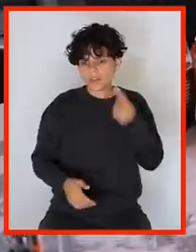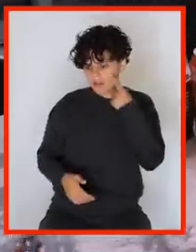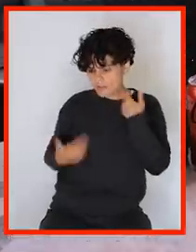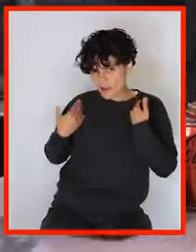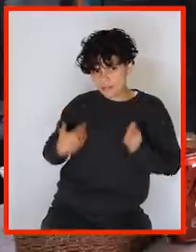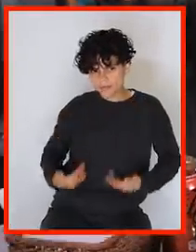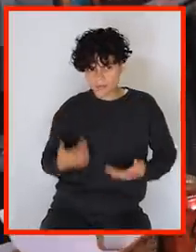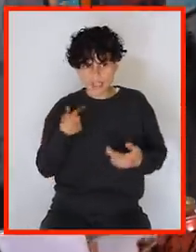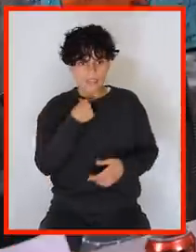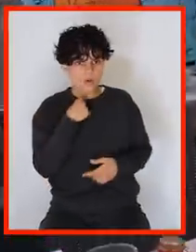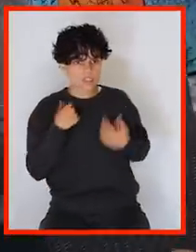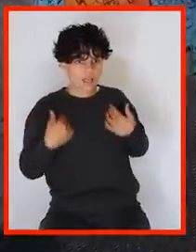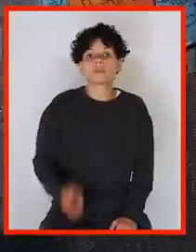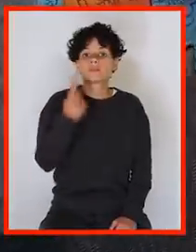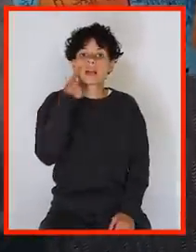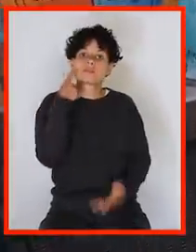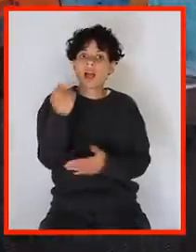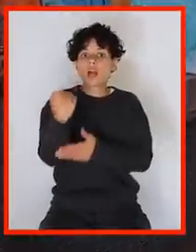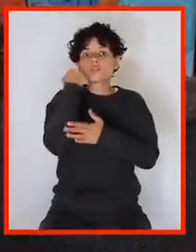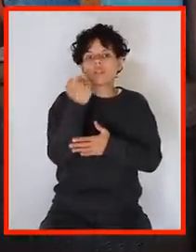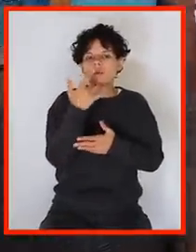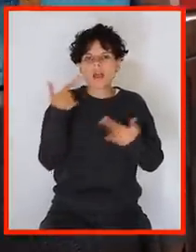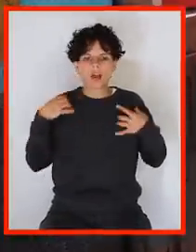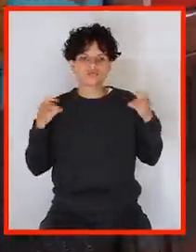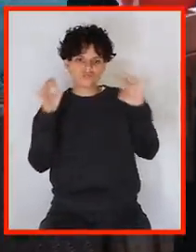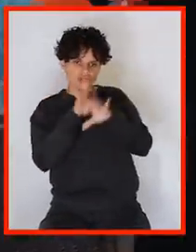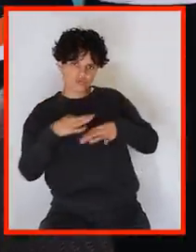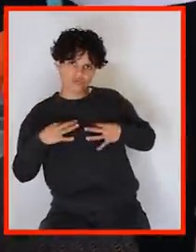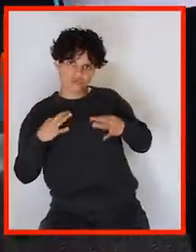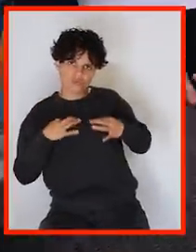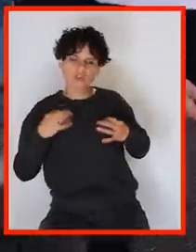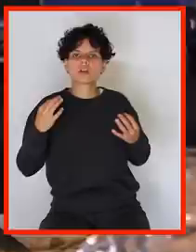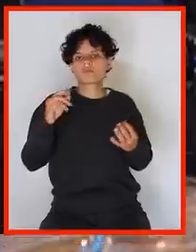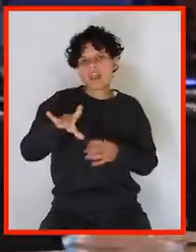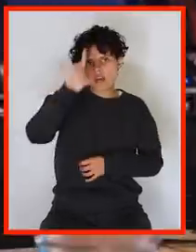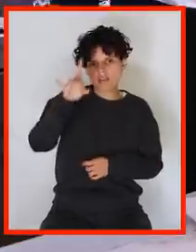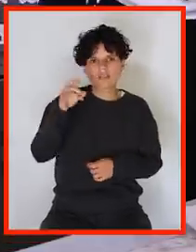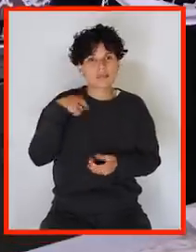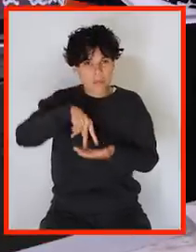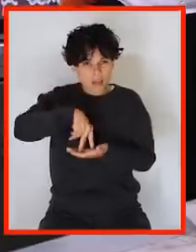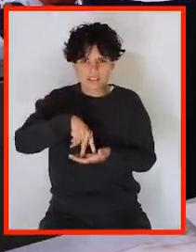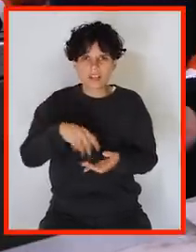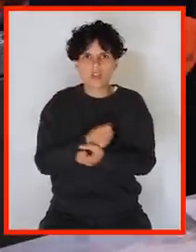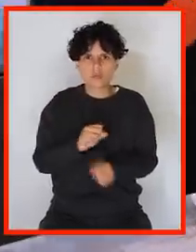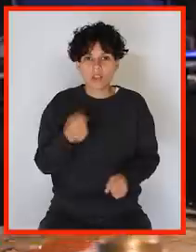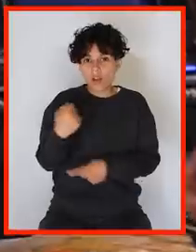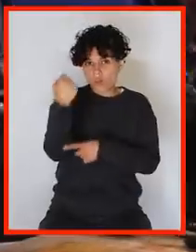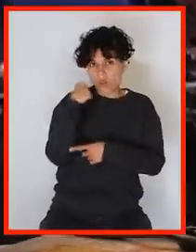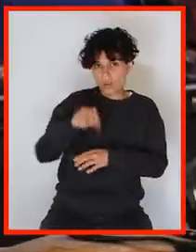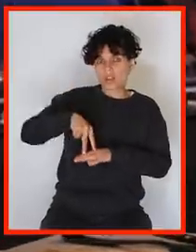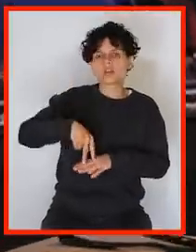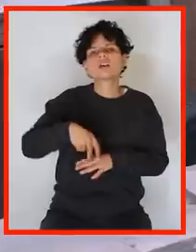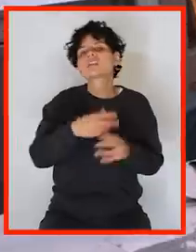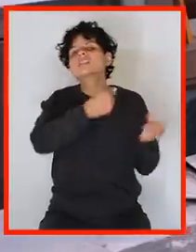pintoso, pero yo también. ¿Te gusta pintacha, no? Mira, quiero que me ayude a elegir una pinta, mira. ¿Me paro? Si querés, pues. Es mira. Que no puedo.